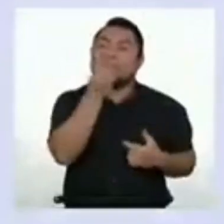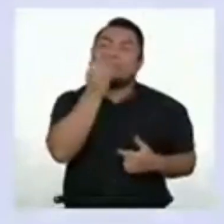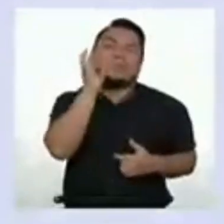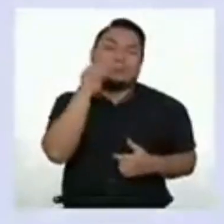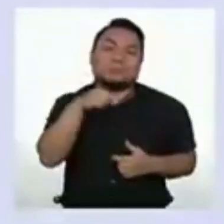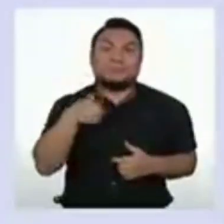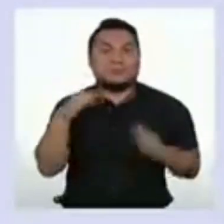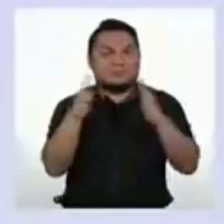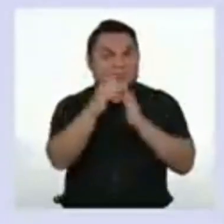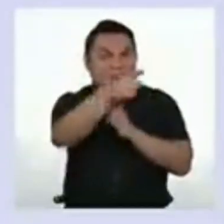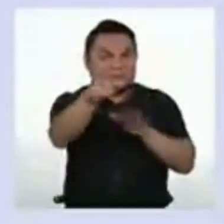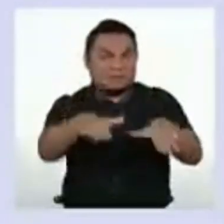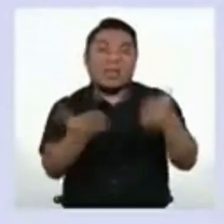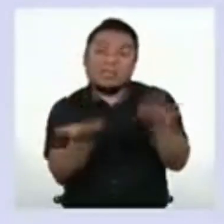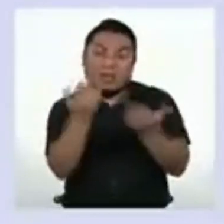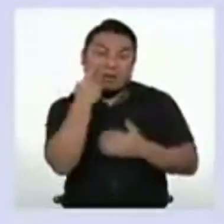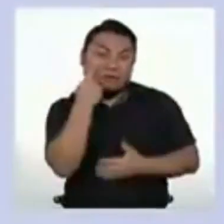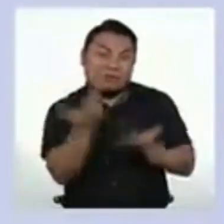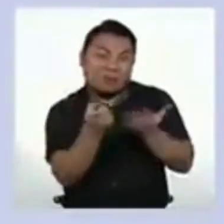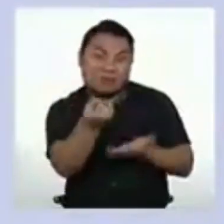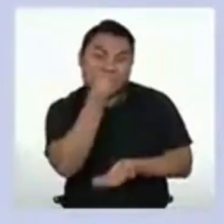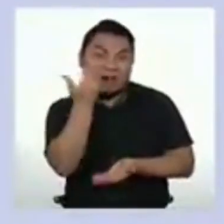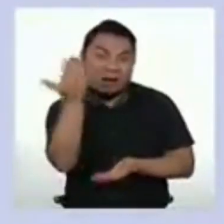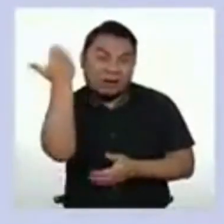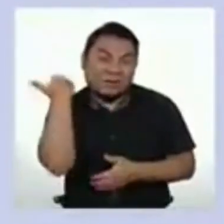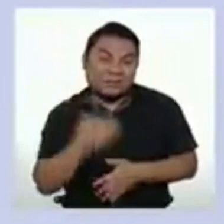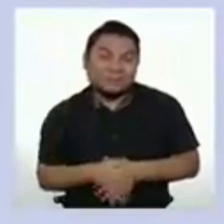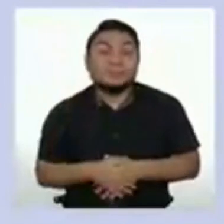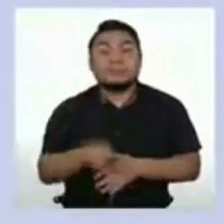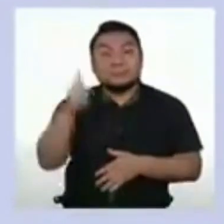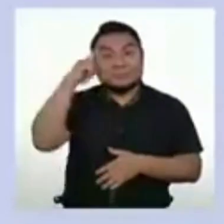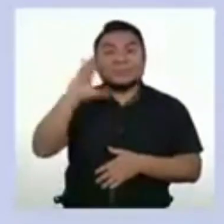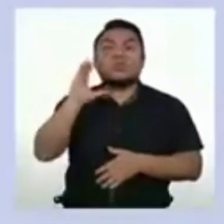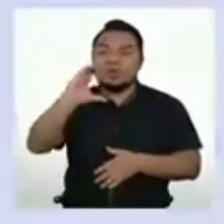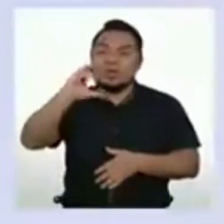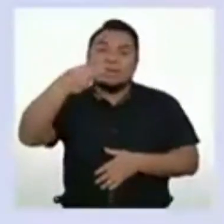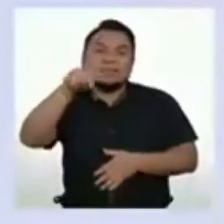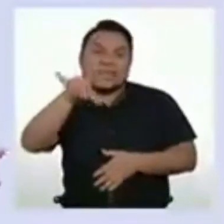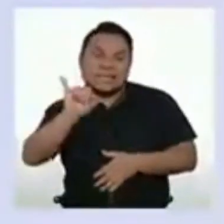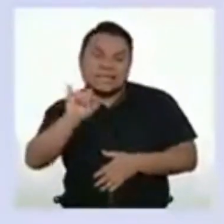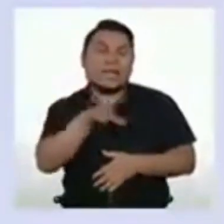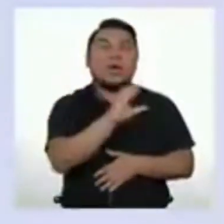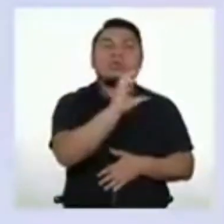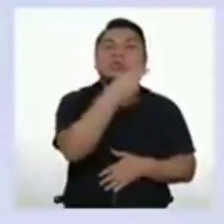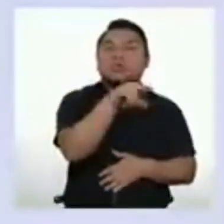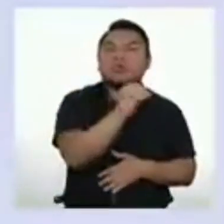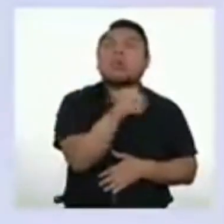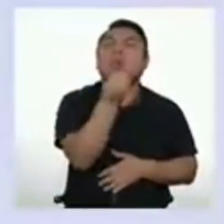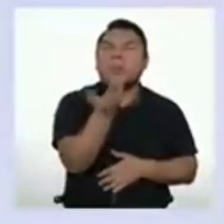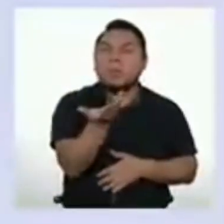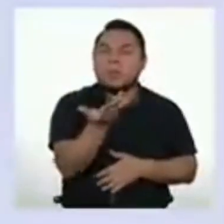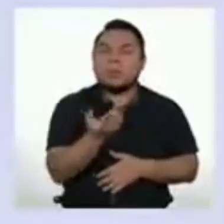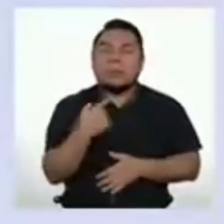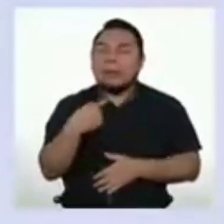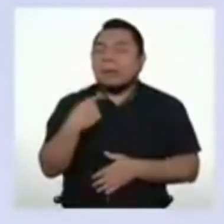Creo que en casa los chicos y chicas también deben conocerlos. ¿Sabes cómo se obtiene el charqui y el chuño? No, realmente no. Pero